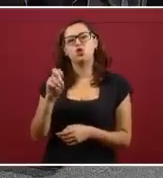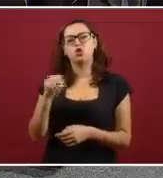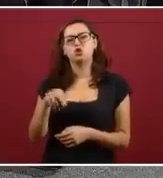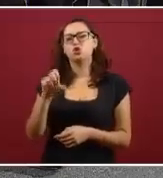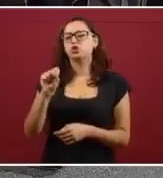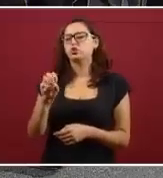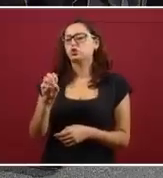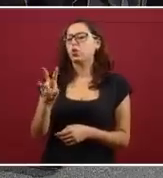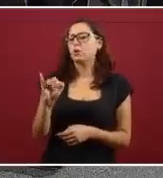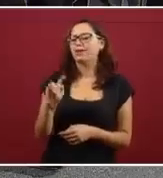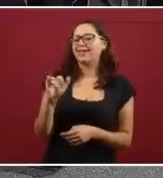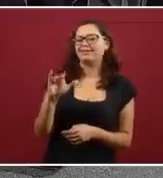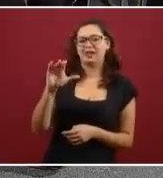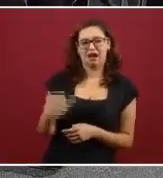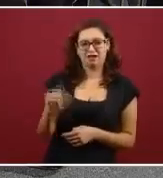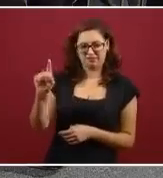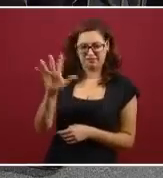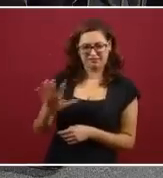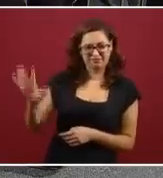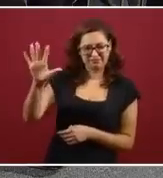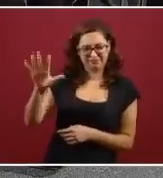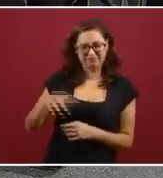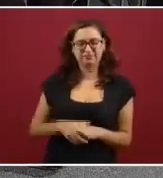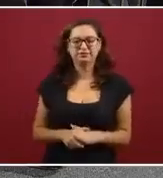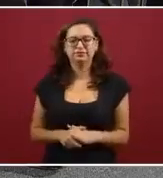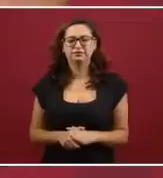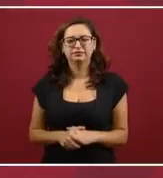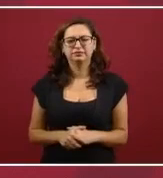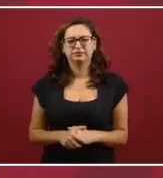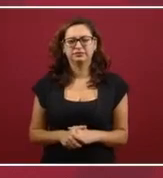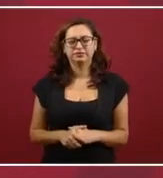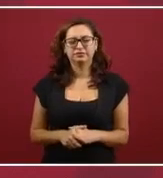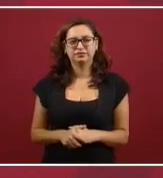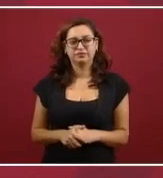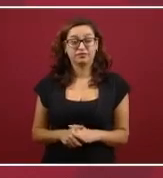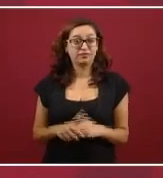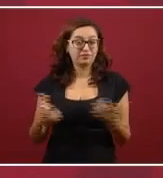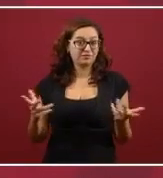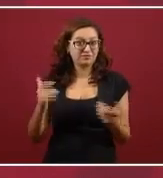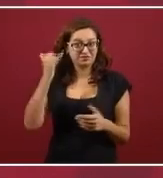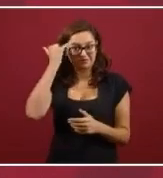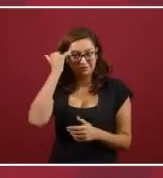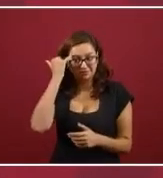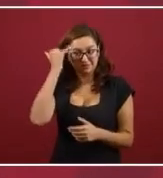Imagínense quienes se forman en esa